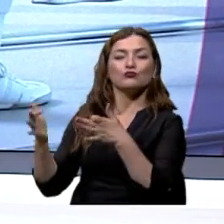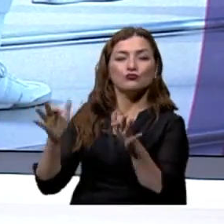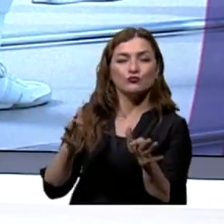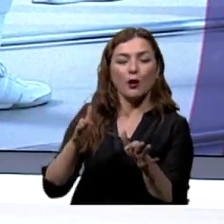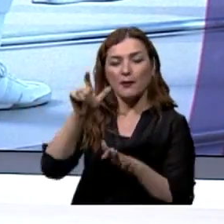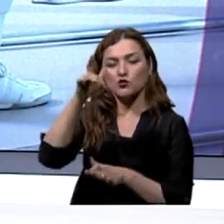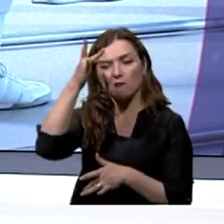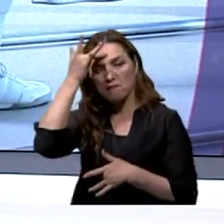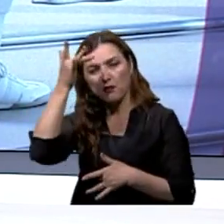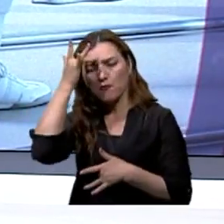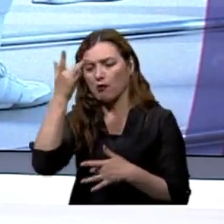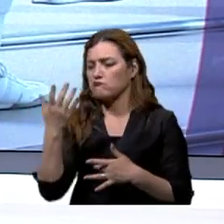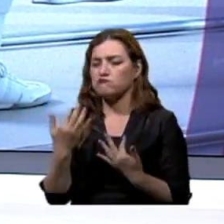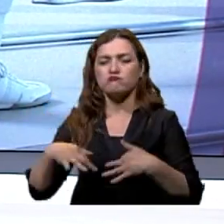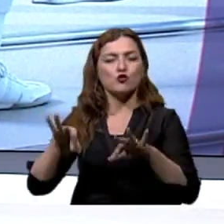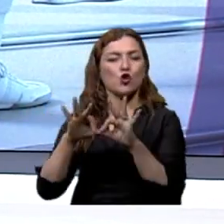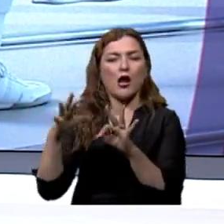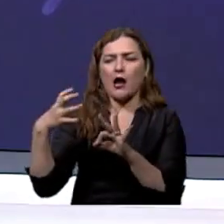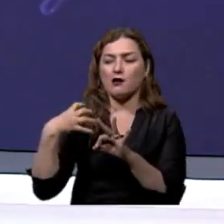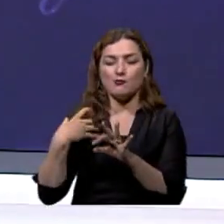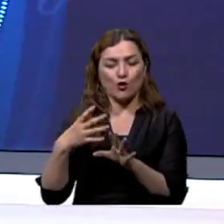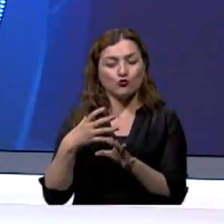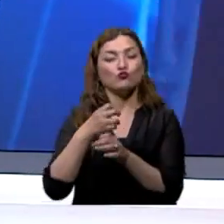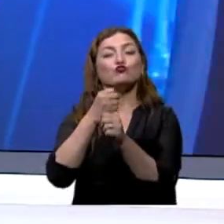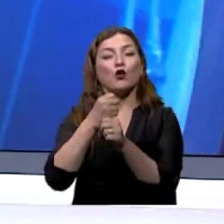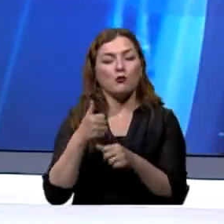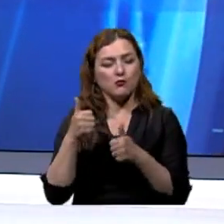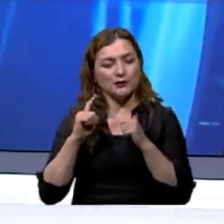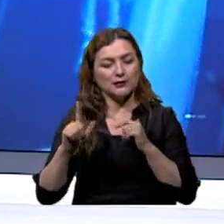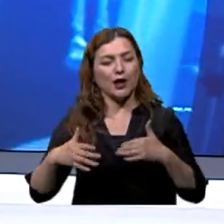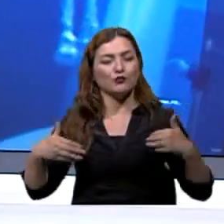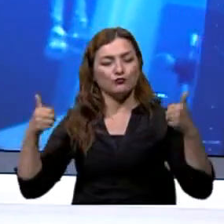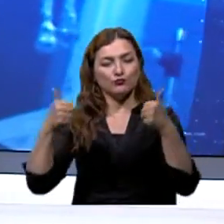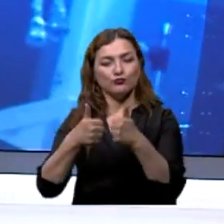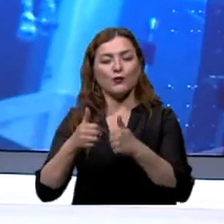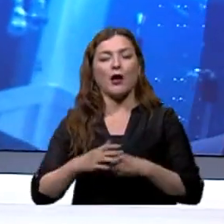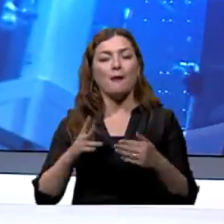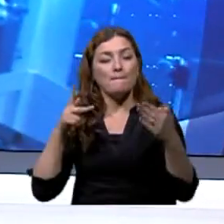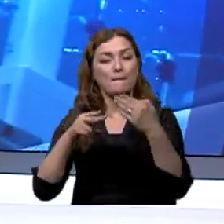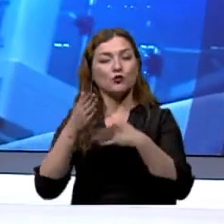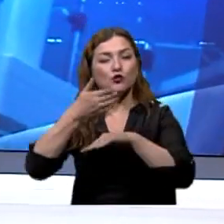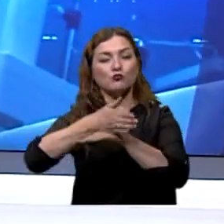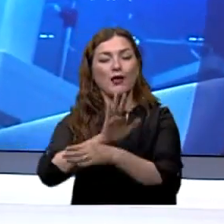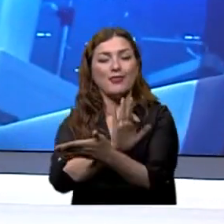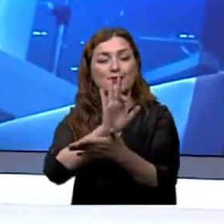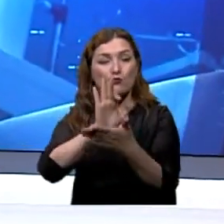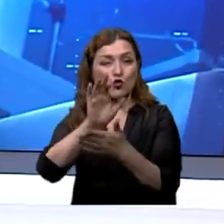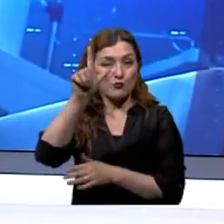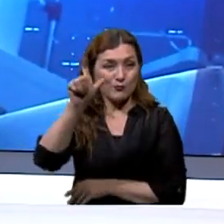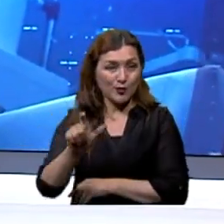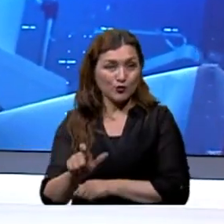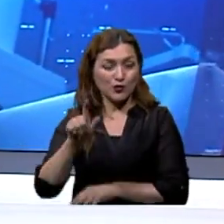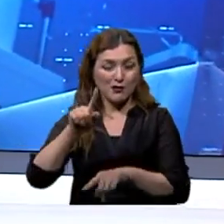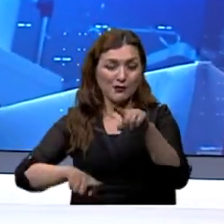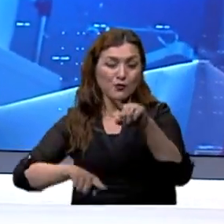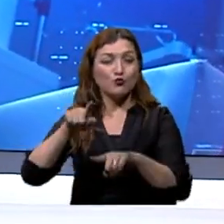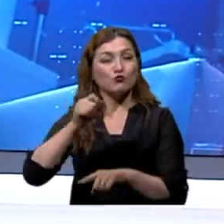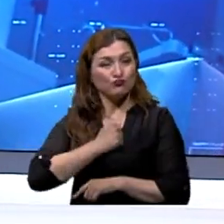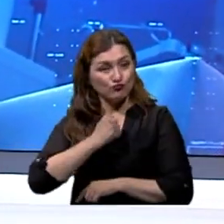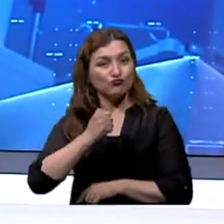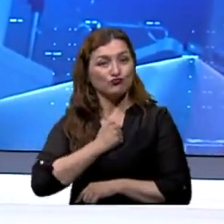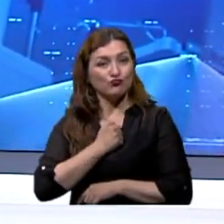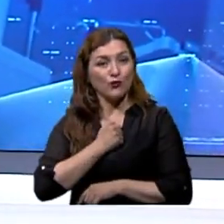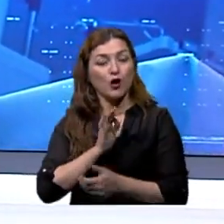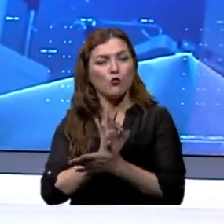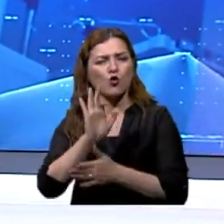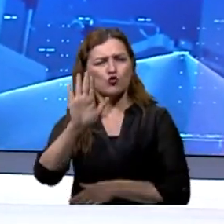garantizar la recuperación. Vean ustedes que es momento de hacer una pequeña pausa comercial, pero al volver tendremos el testimonio de un pequeño amigo, un amigo nuestro que nos